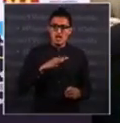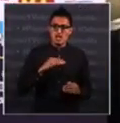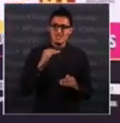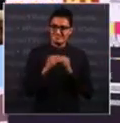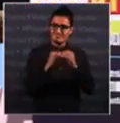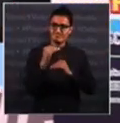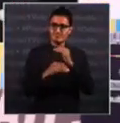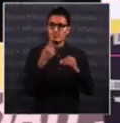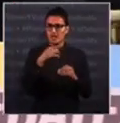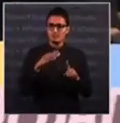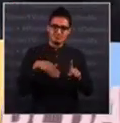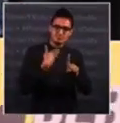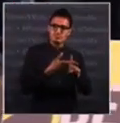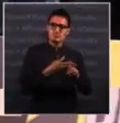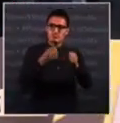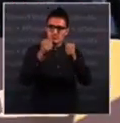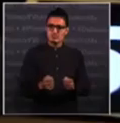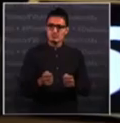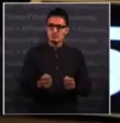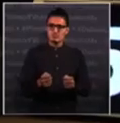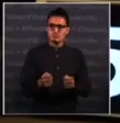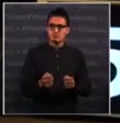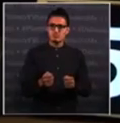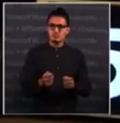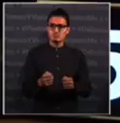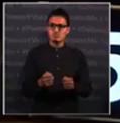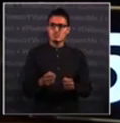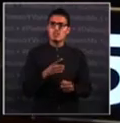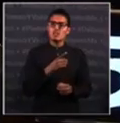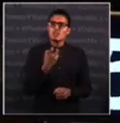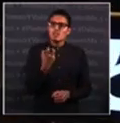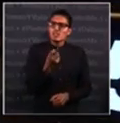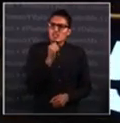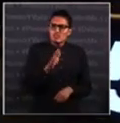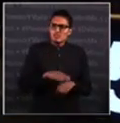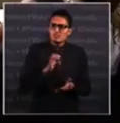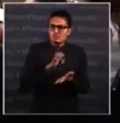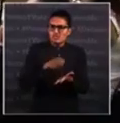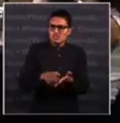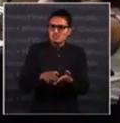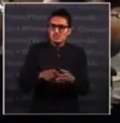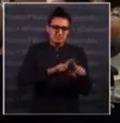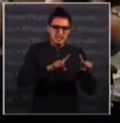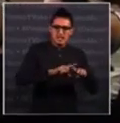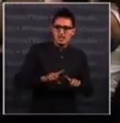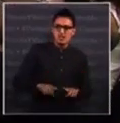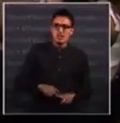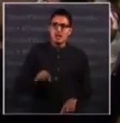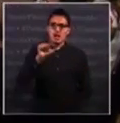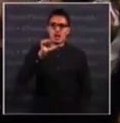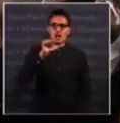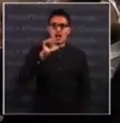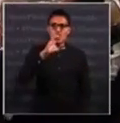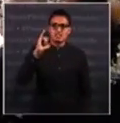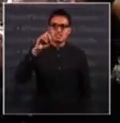podamos abatir el problema que hoy tenemos de la inseguridad. Esto solamente es un ejemplo de cómo en Acción Nacional se